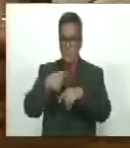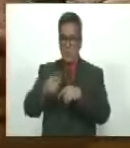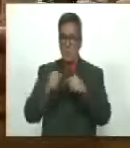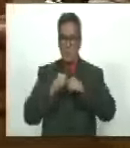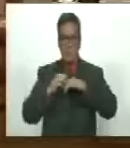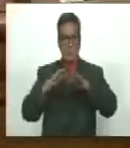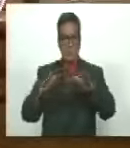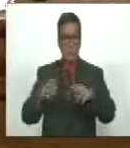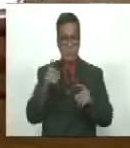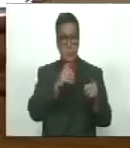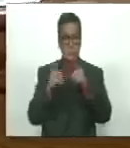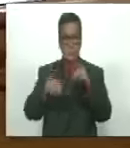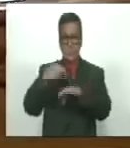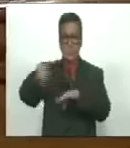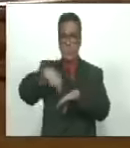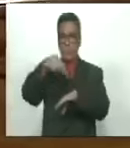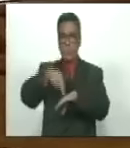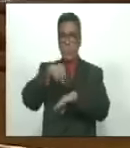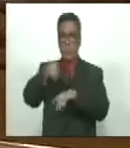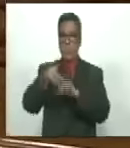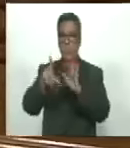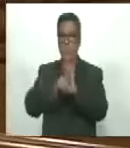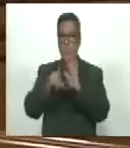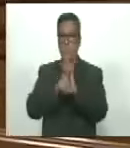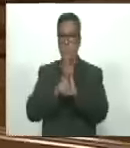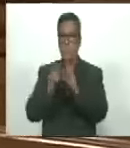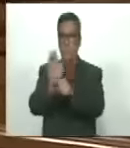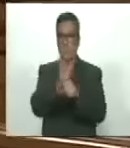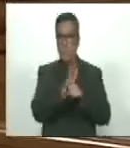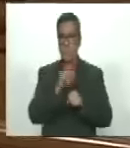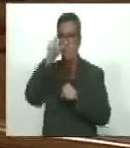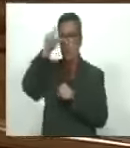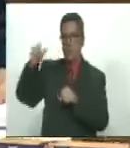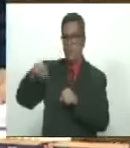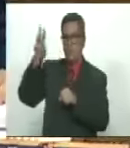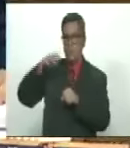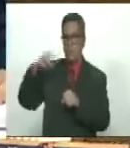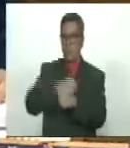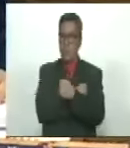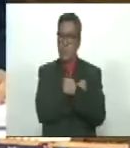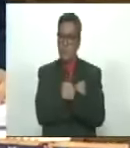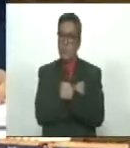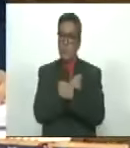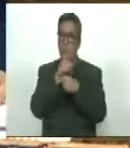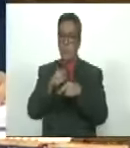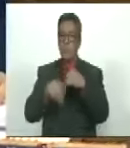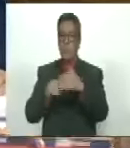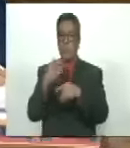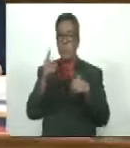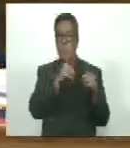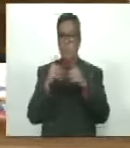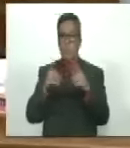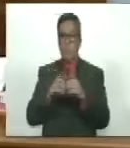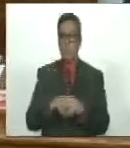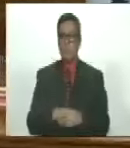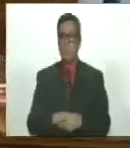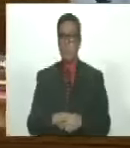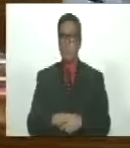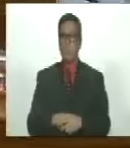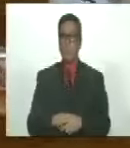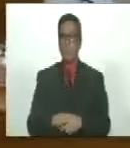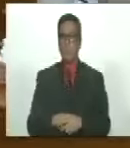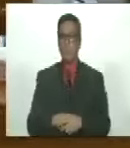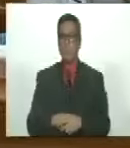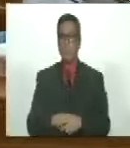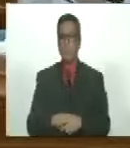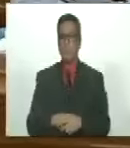amplio debate a nivel nacional, esta ley para la protección de la Guayana Esequiba. Un abrazo fuerte, bueno, y vayamos al debate.